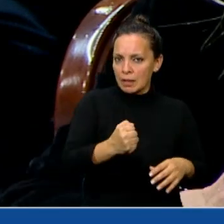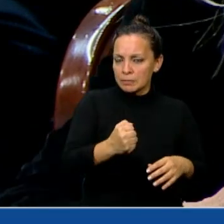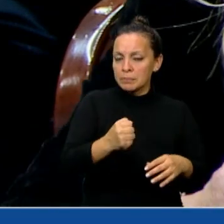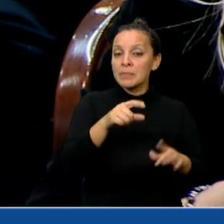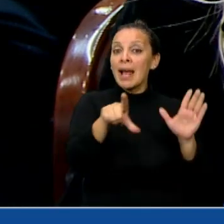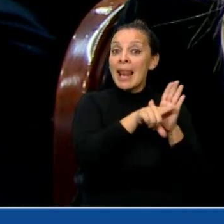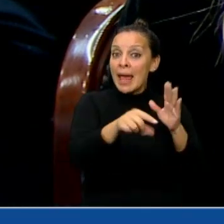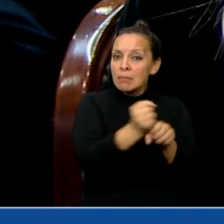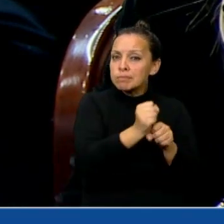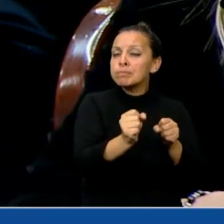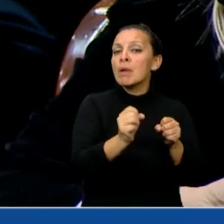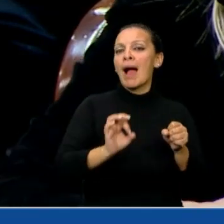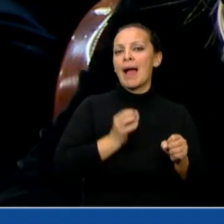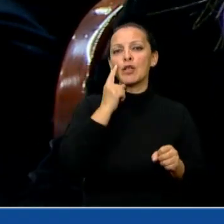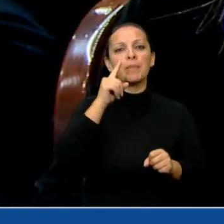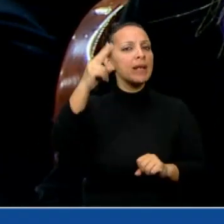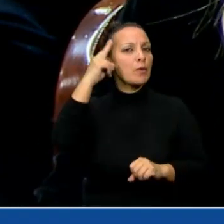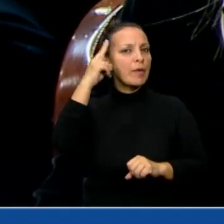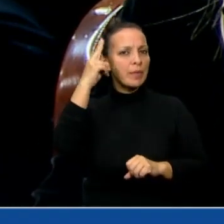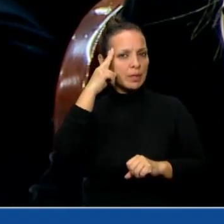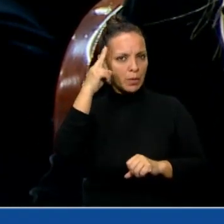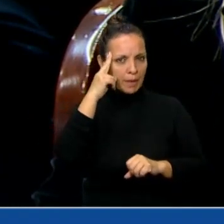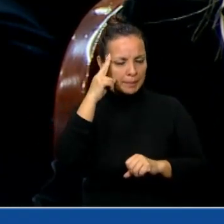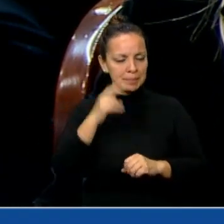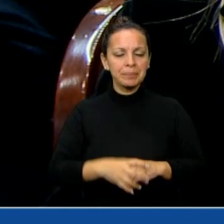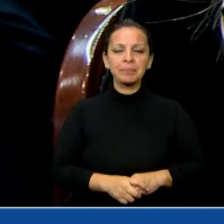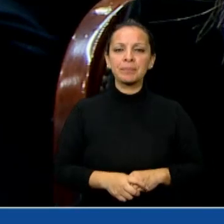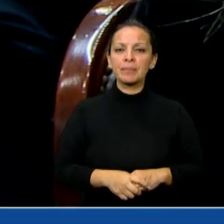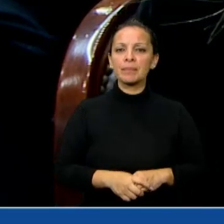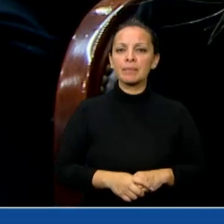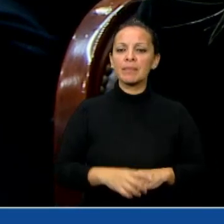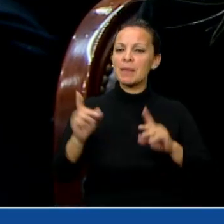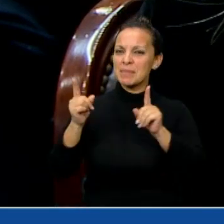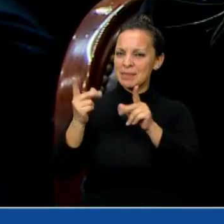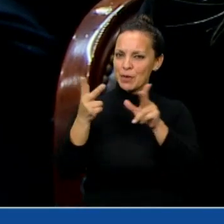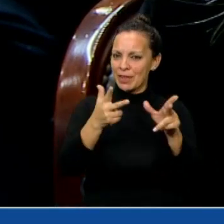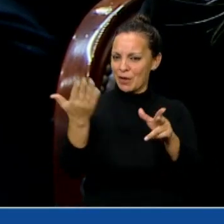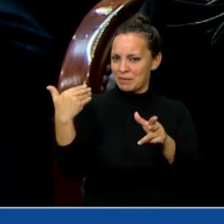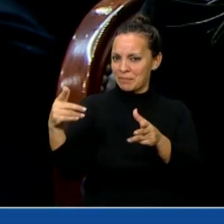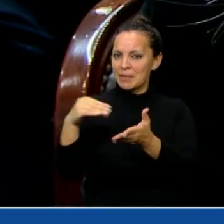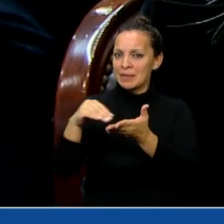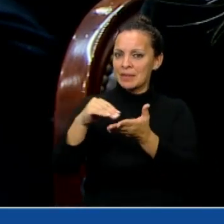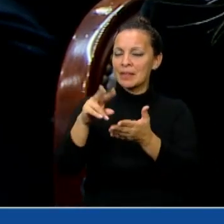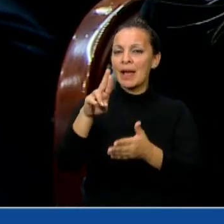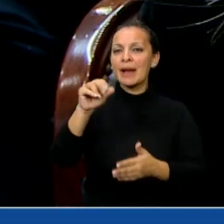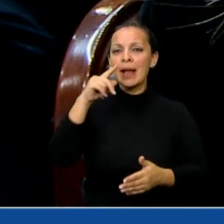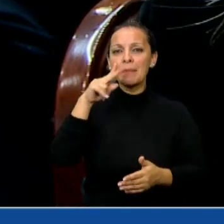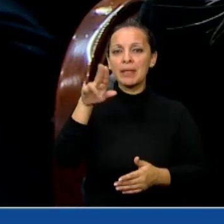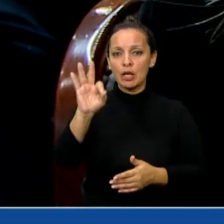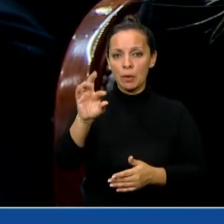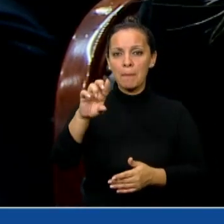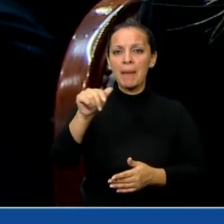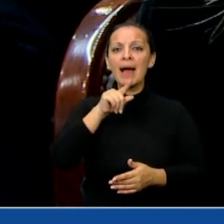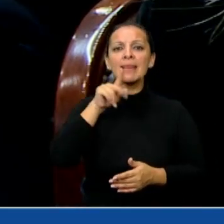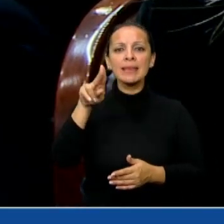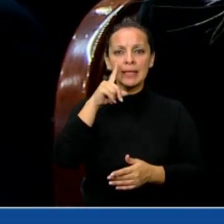el año 1999. Como dijo el diputado Ramiro Fernández Patri,